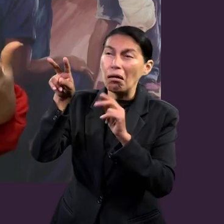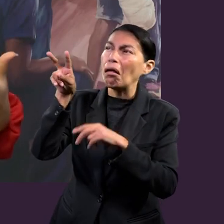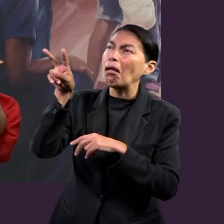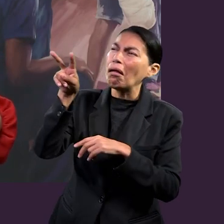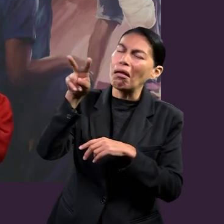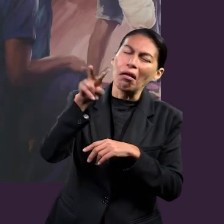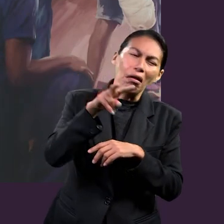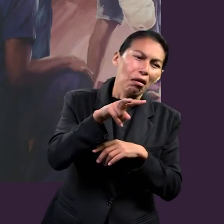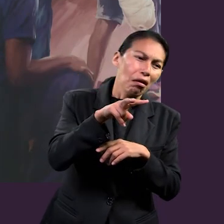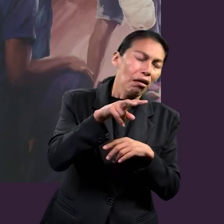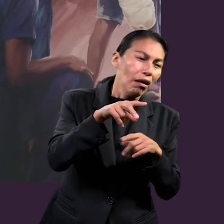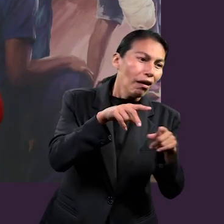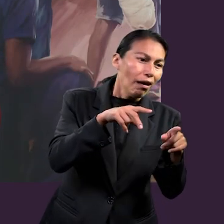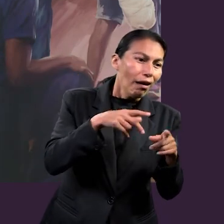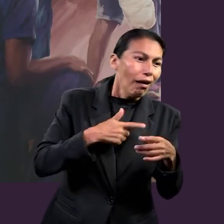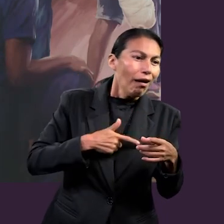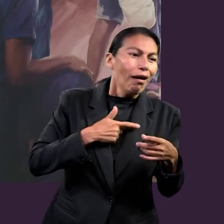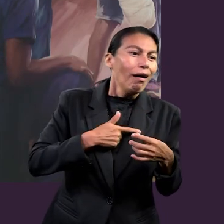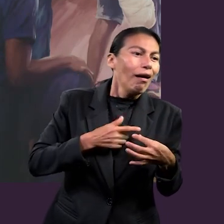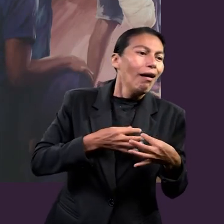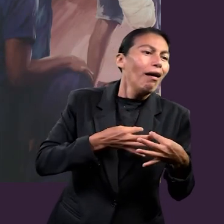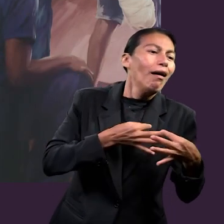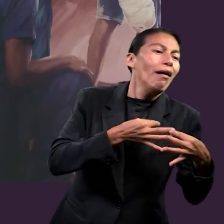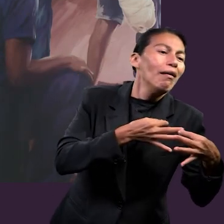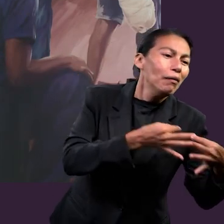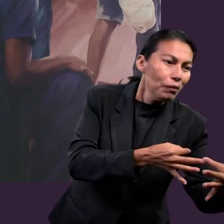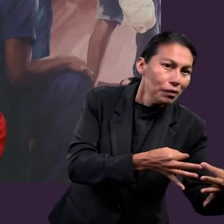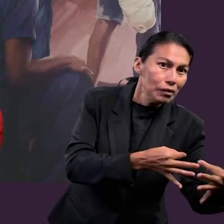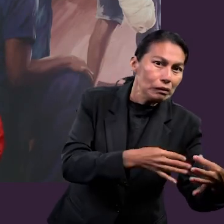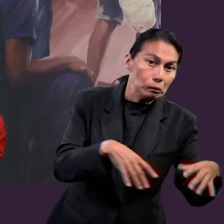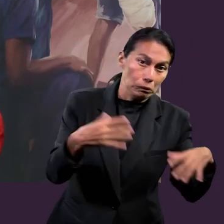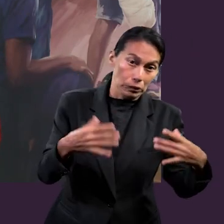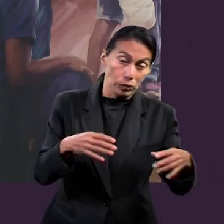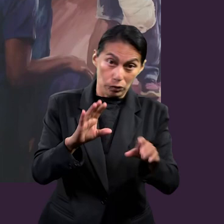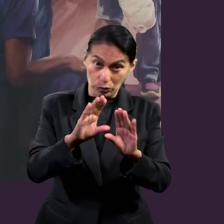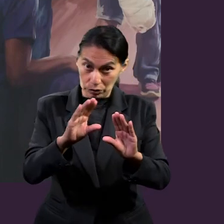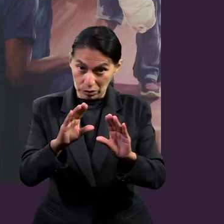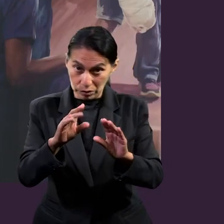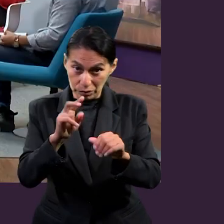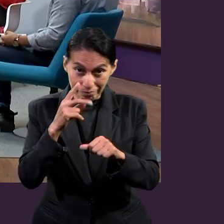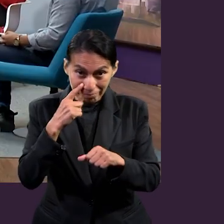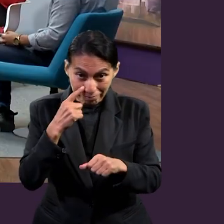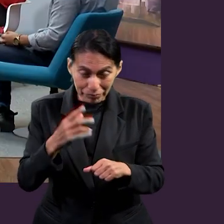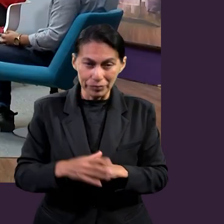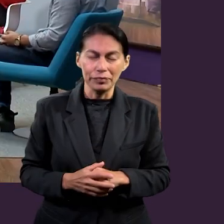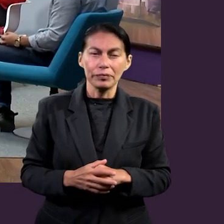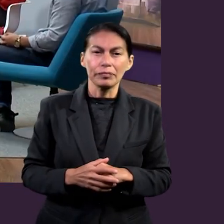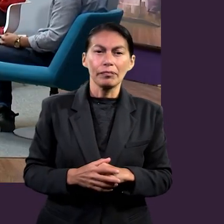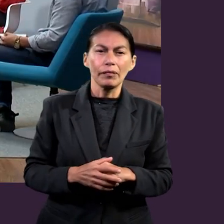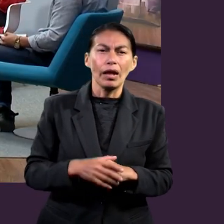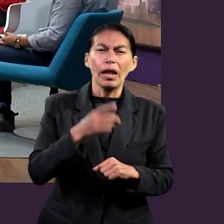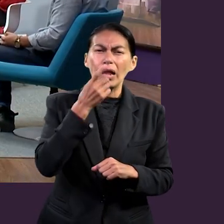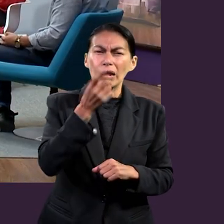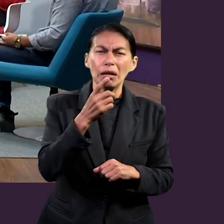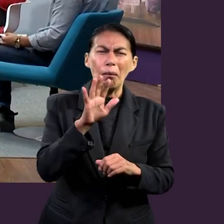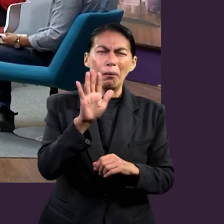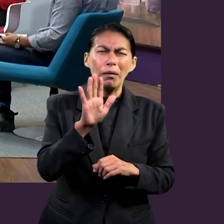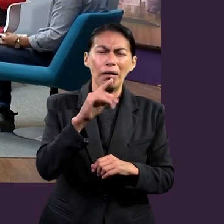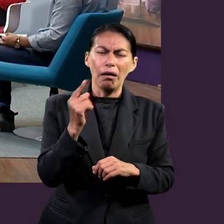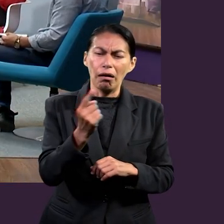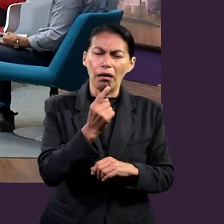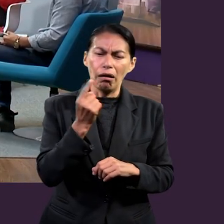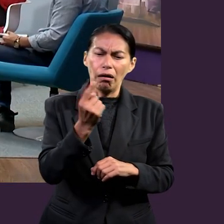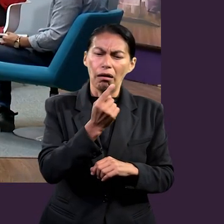perdiendo en los placeres que te da este mundo. Y eso es bastante peligroso, porque la lección lo marca que es como una espiral.